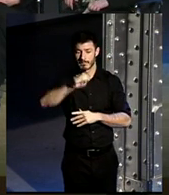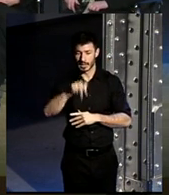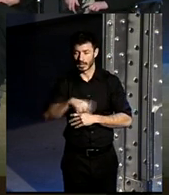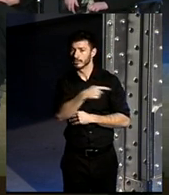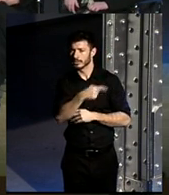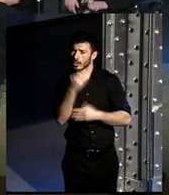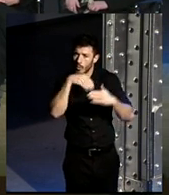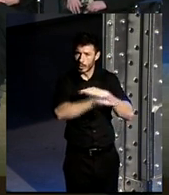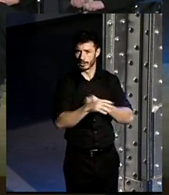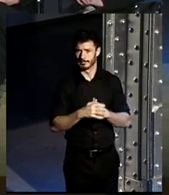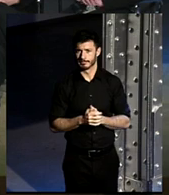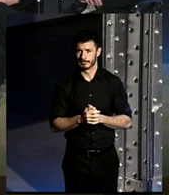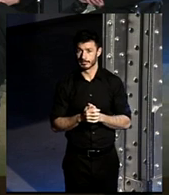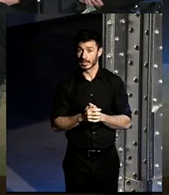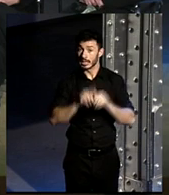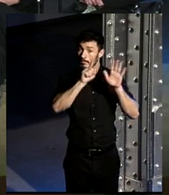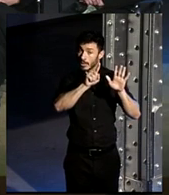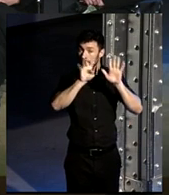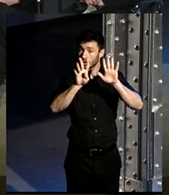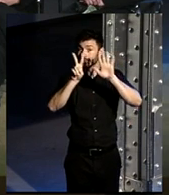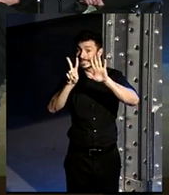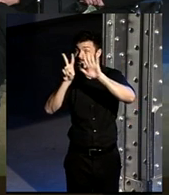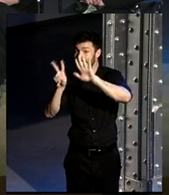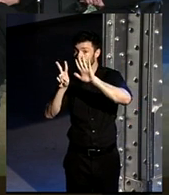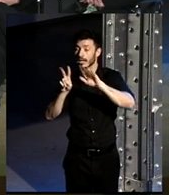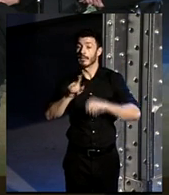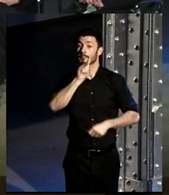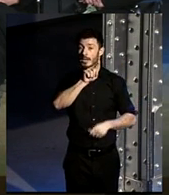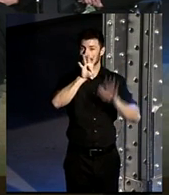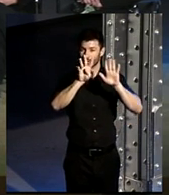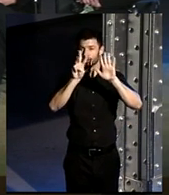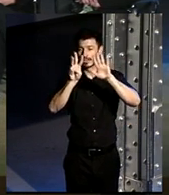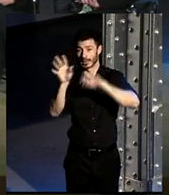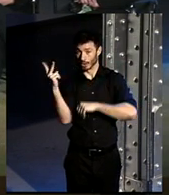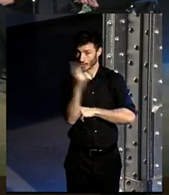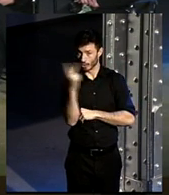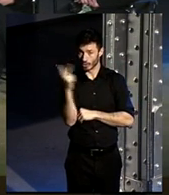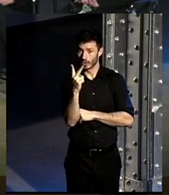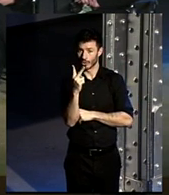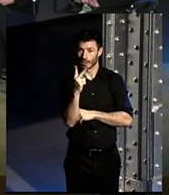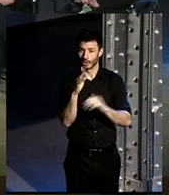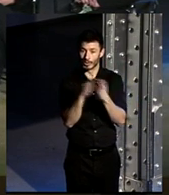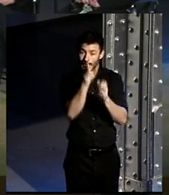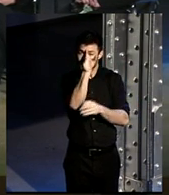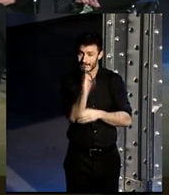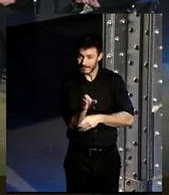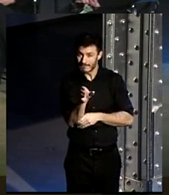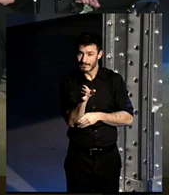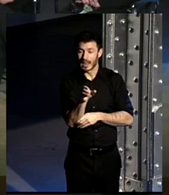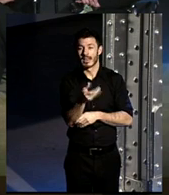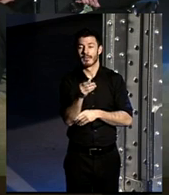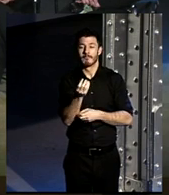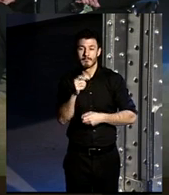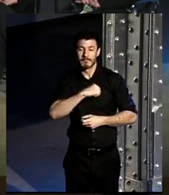depositados. En 1977 y 1985, respectivamente, publicó los 2 tomos de la bibliografía analítica de todas las